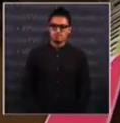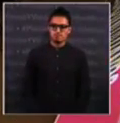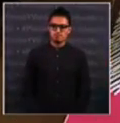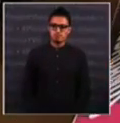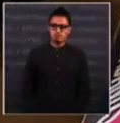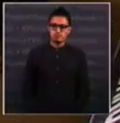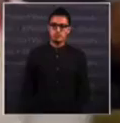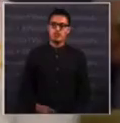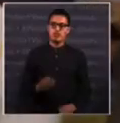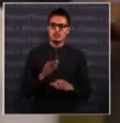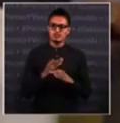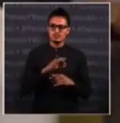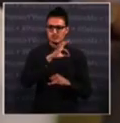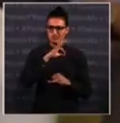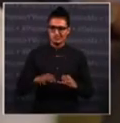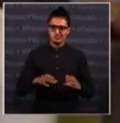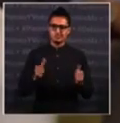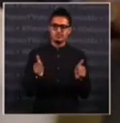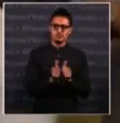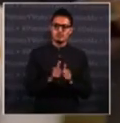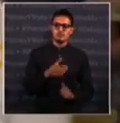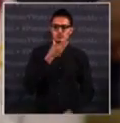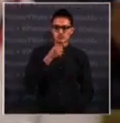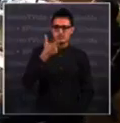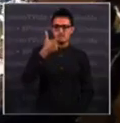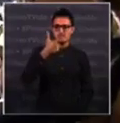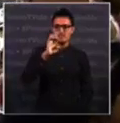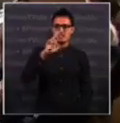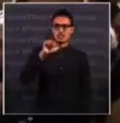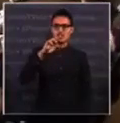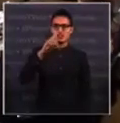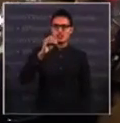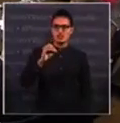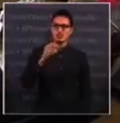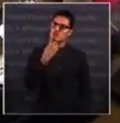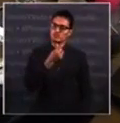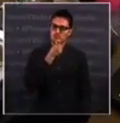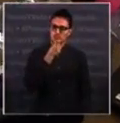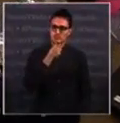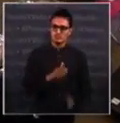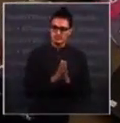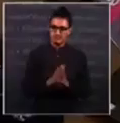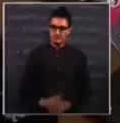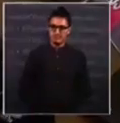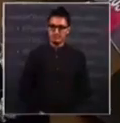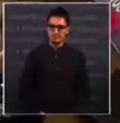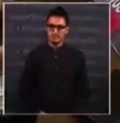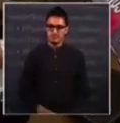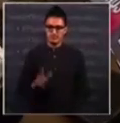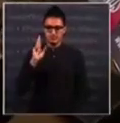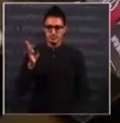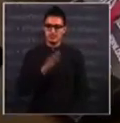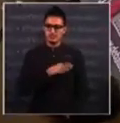inicial. Y cerramos la ronda inicial con el candidato Gerardo Sánchez García. 2 minutos, candidato. Muy buenas tardes. Saludo a